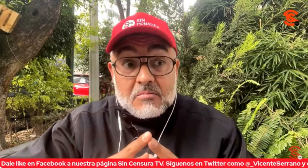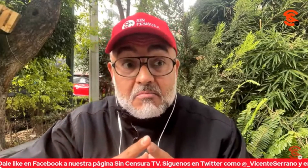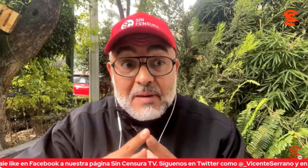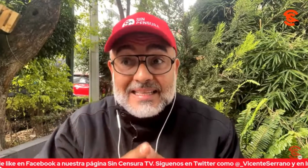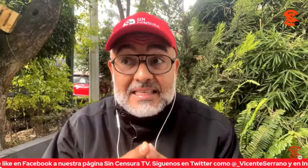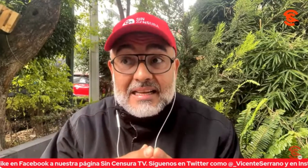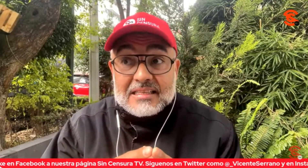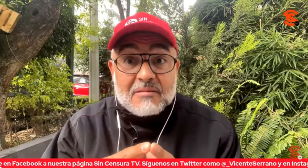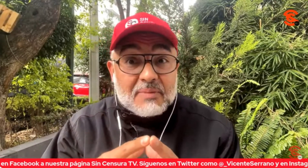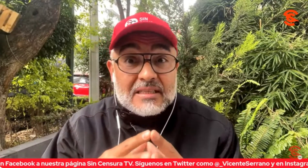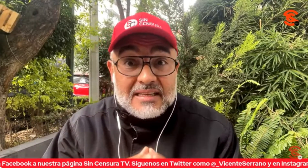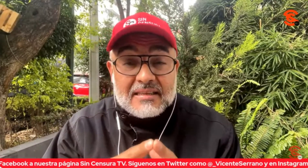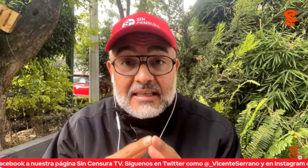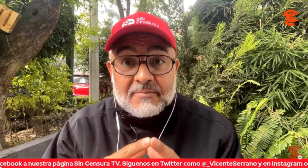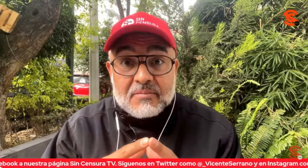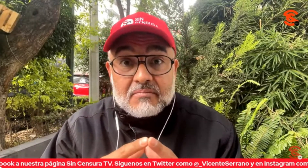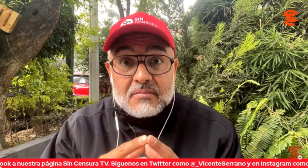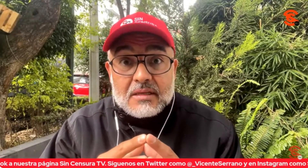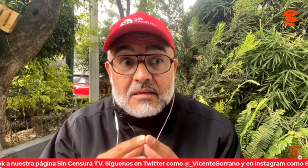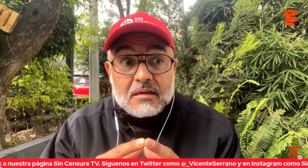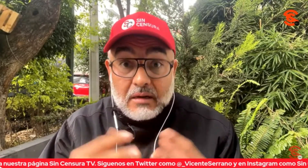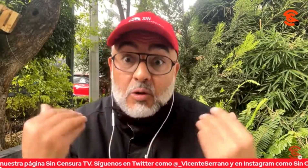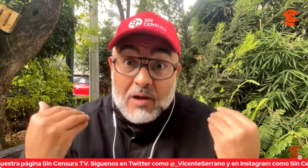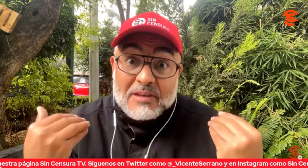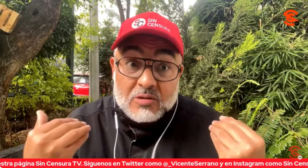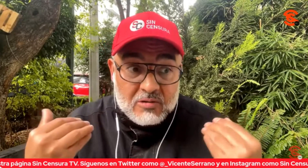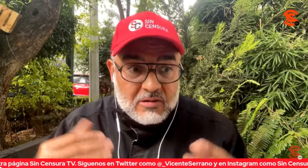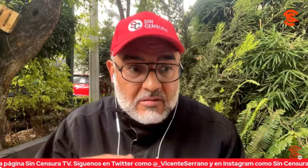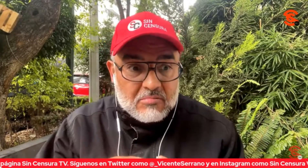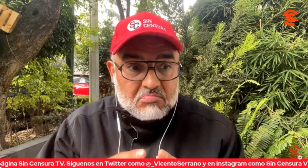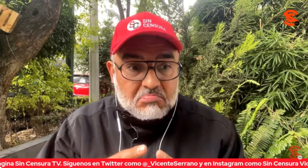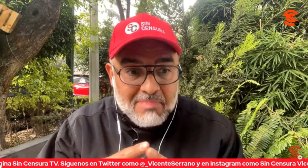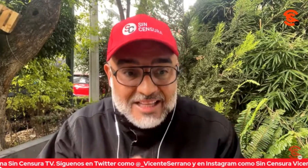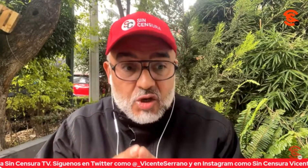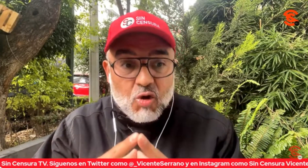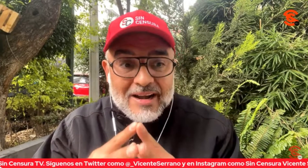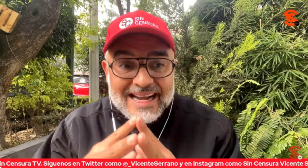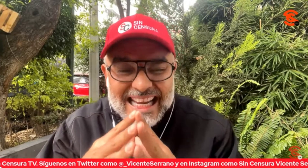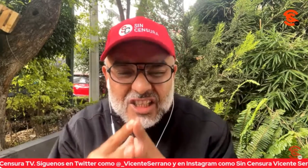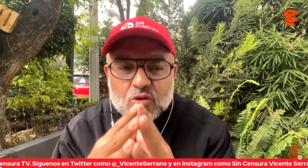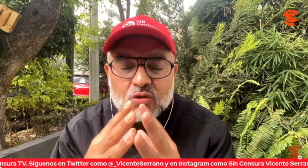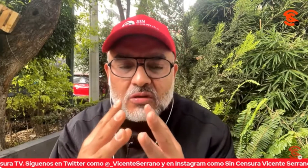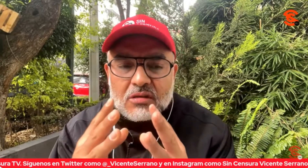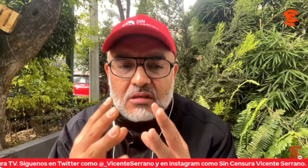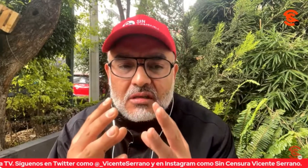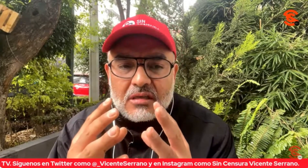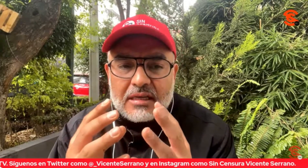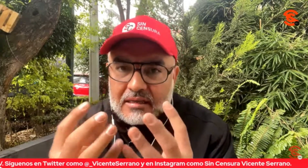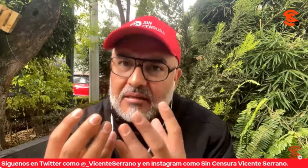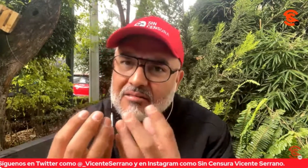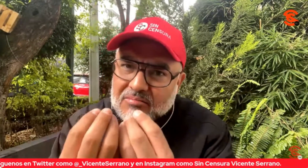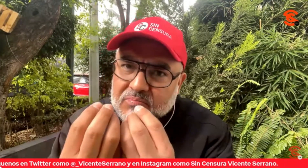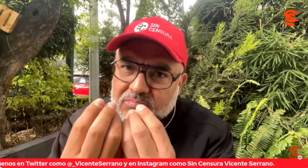las veces en las que el presidente lo he visto más honesto,